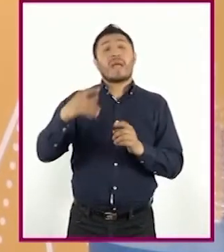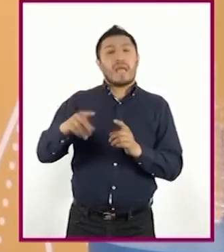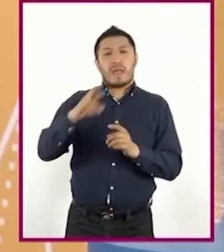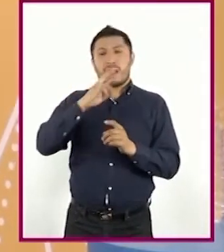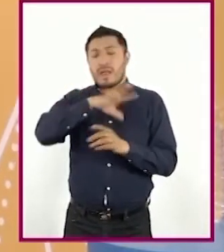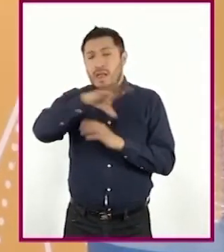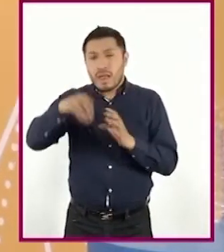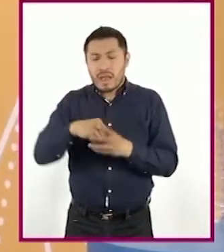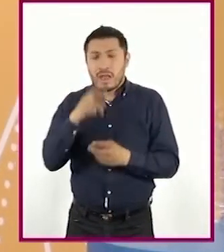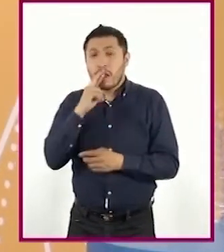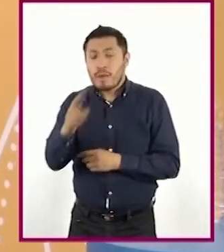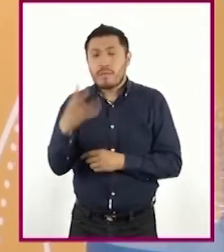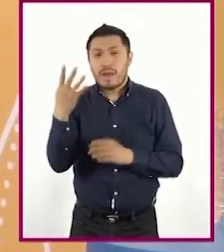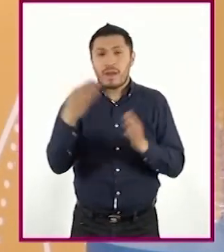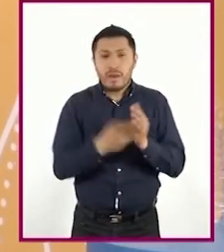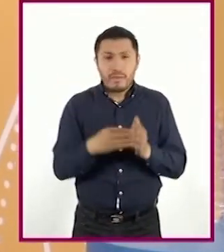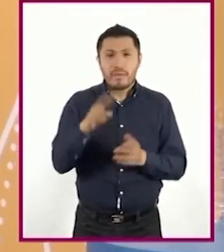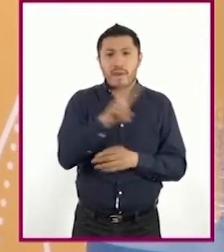obtiene